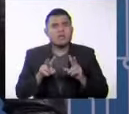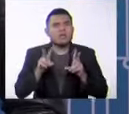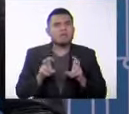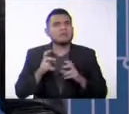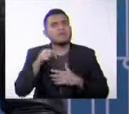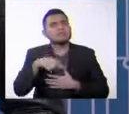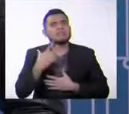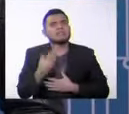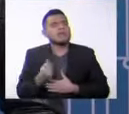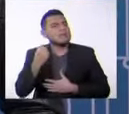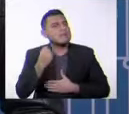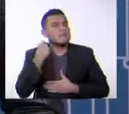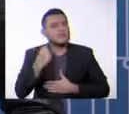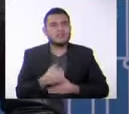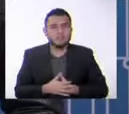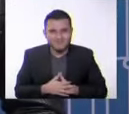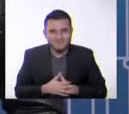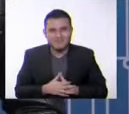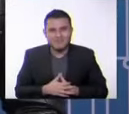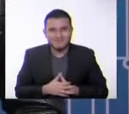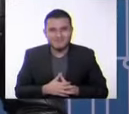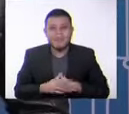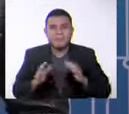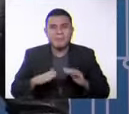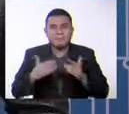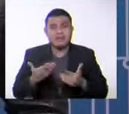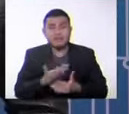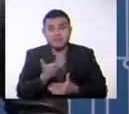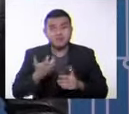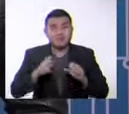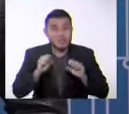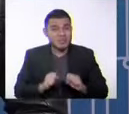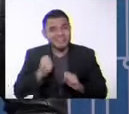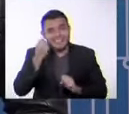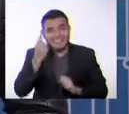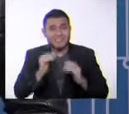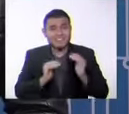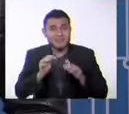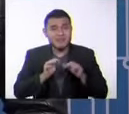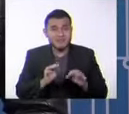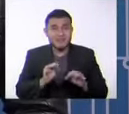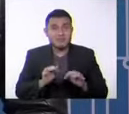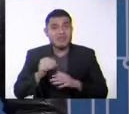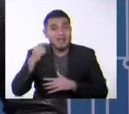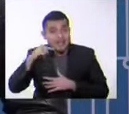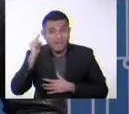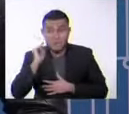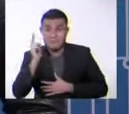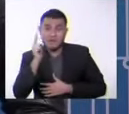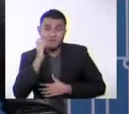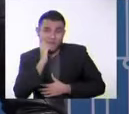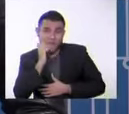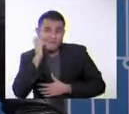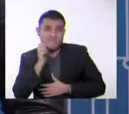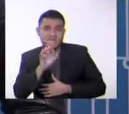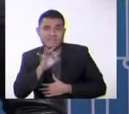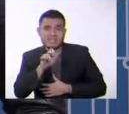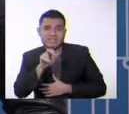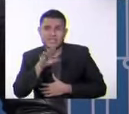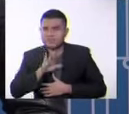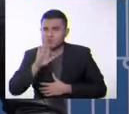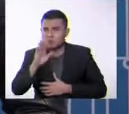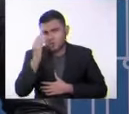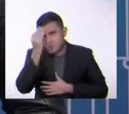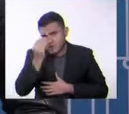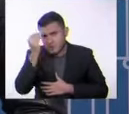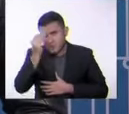día es muy importante para entender. También Federico nos va a estar compartiendo información y sus opiniones más adelante. El tema